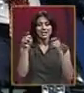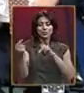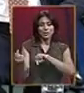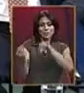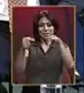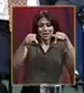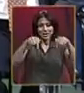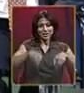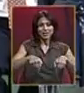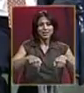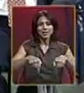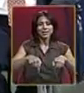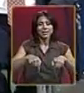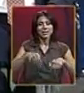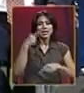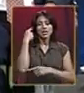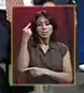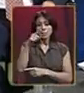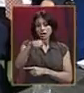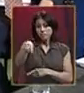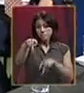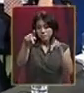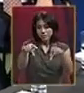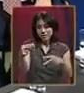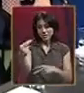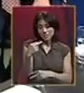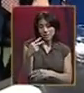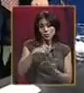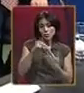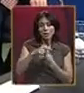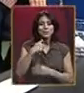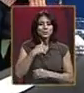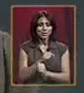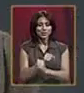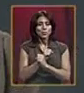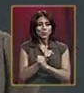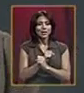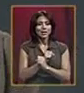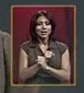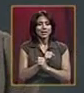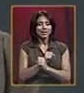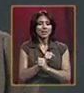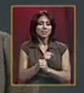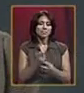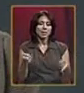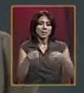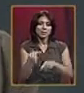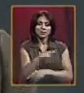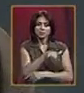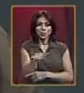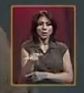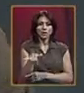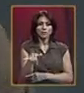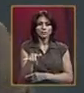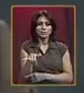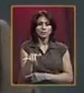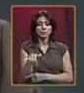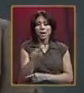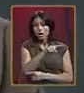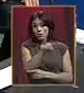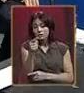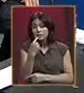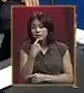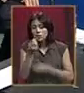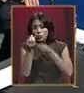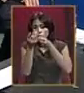aquí y para los televidentes estoy seguro que así ha ocurrido. A ellos decirles